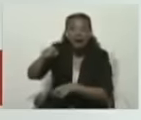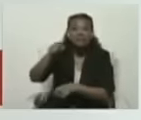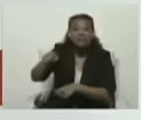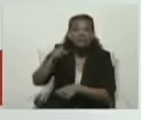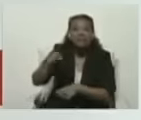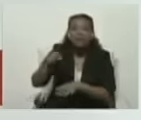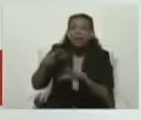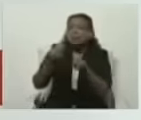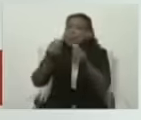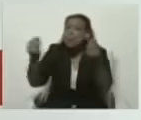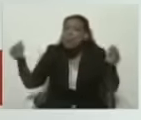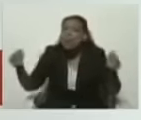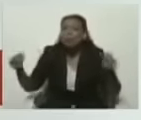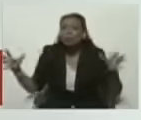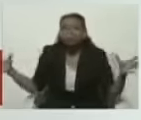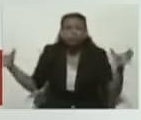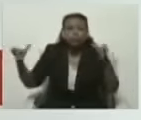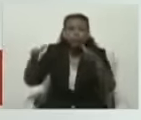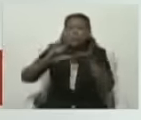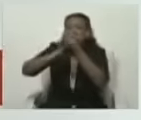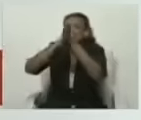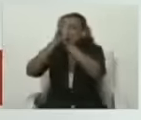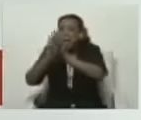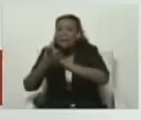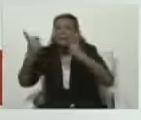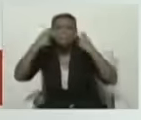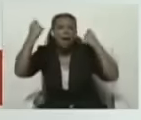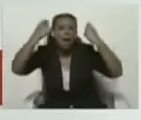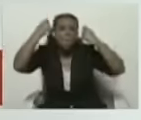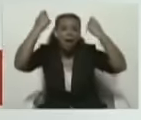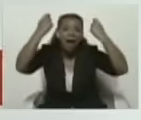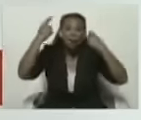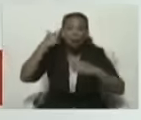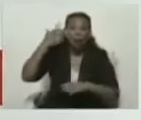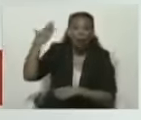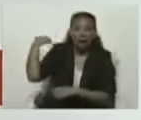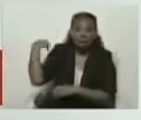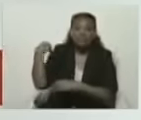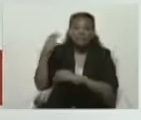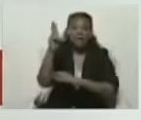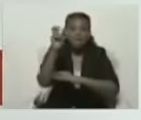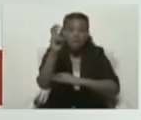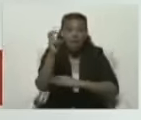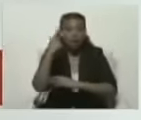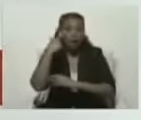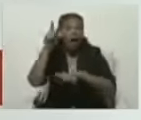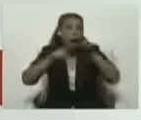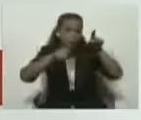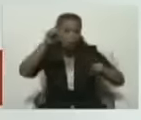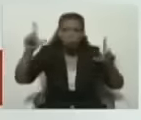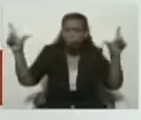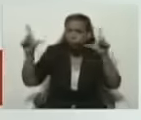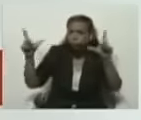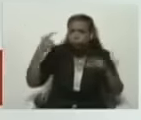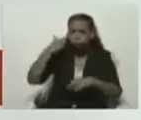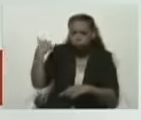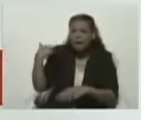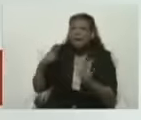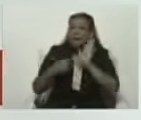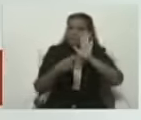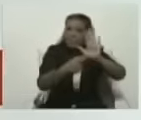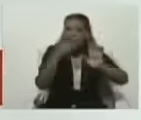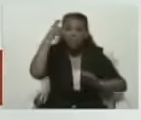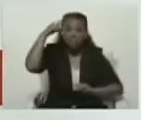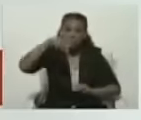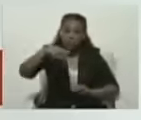los multitudinarios cierres de campaña. No sé si ustedes vieron las imágenes, quizás puedan ver algunas imágenes que queremos